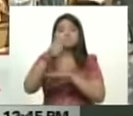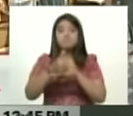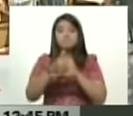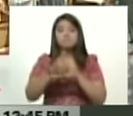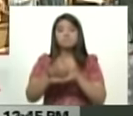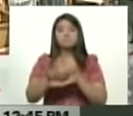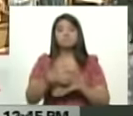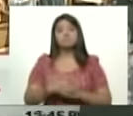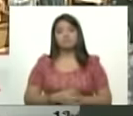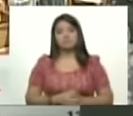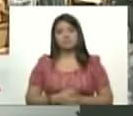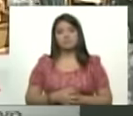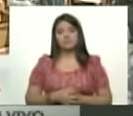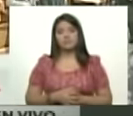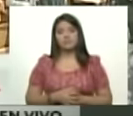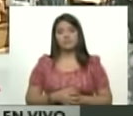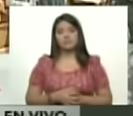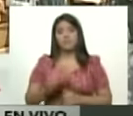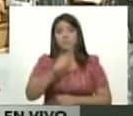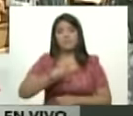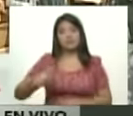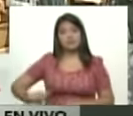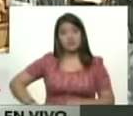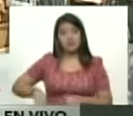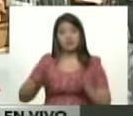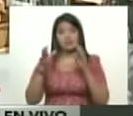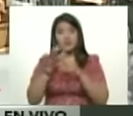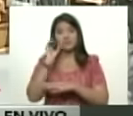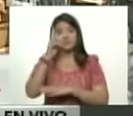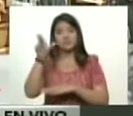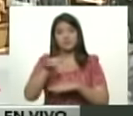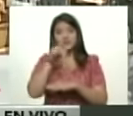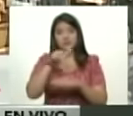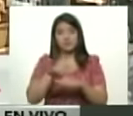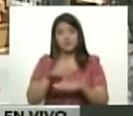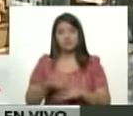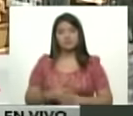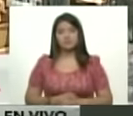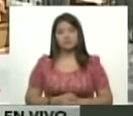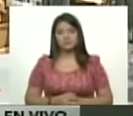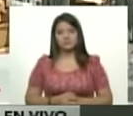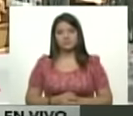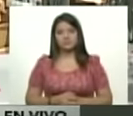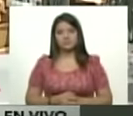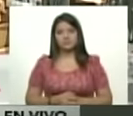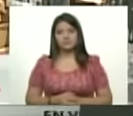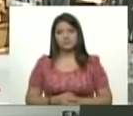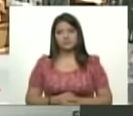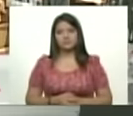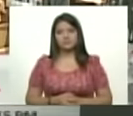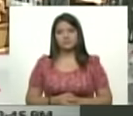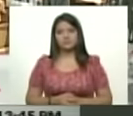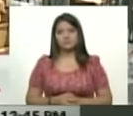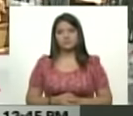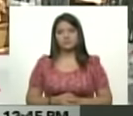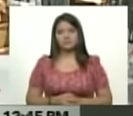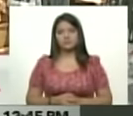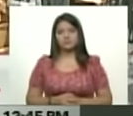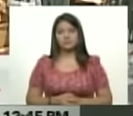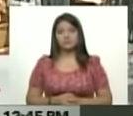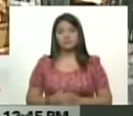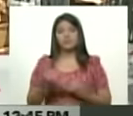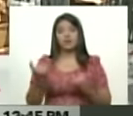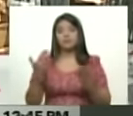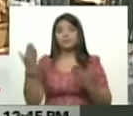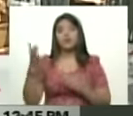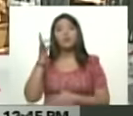diputado Omar Barbosa del partido Un Nuevo Tiempo, palabra, de Henry Ramos Ayú a la presidencia y de Enrique Márquez la diputada a la